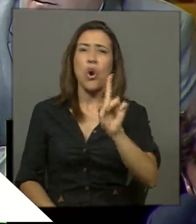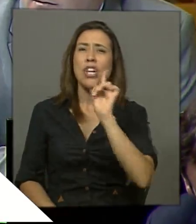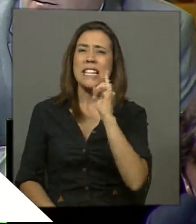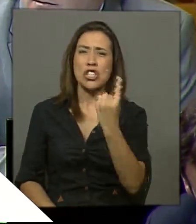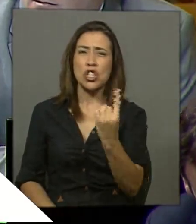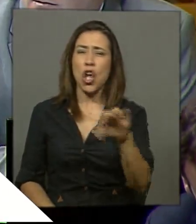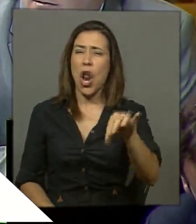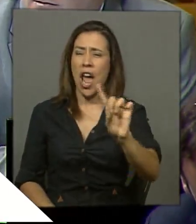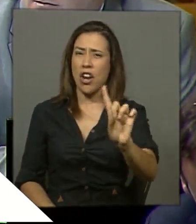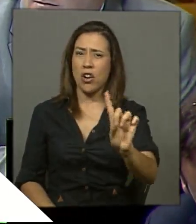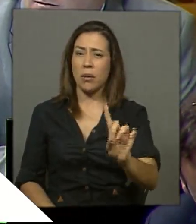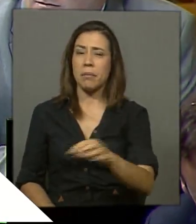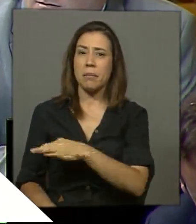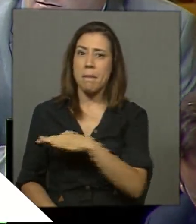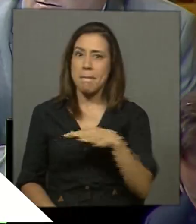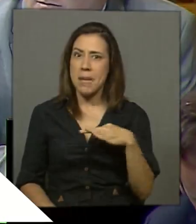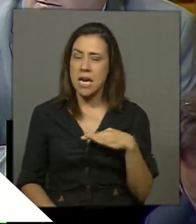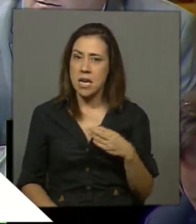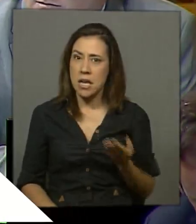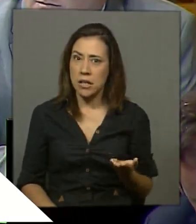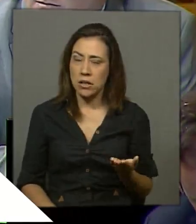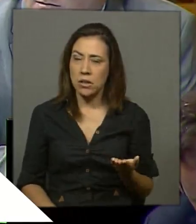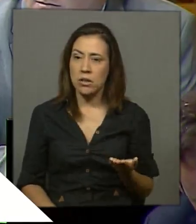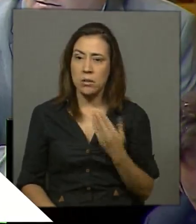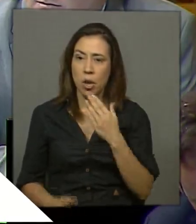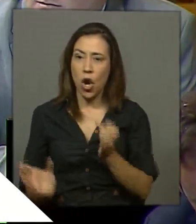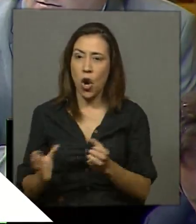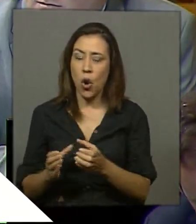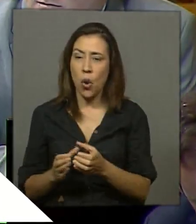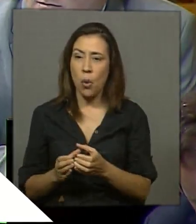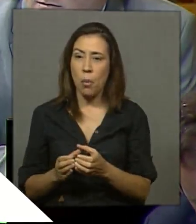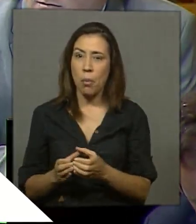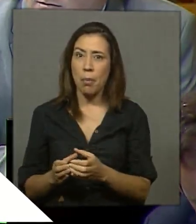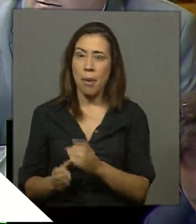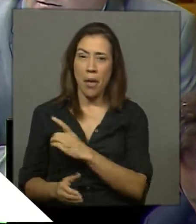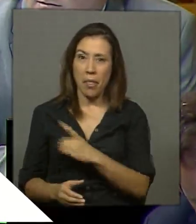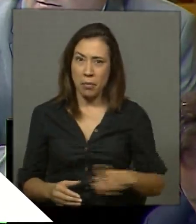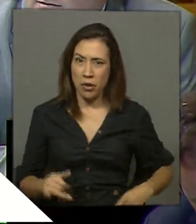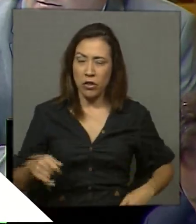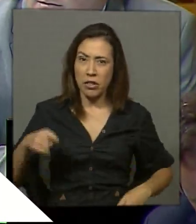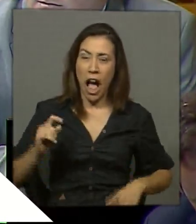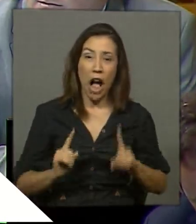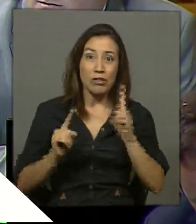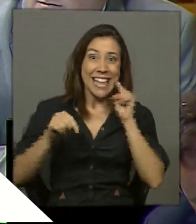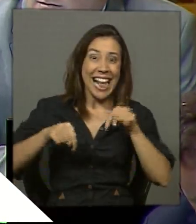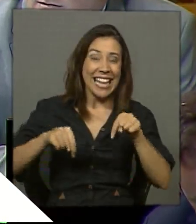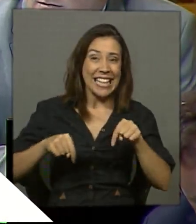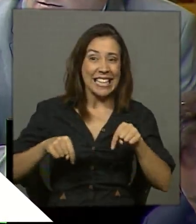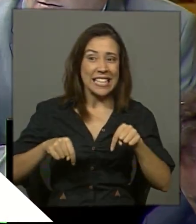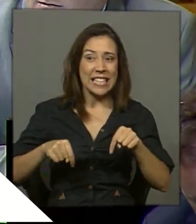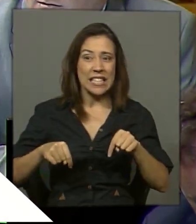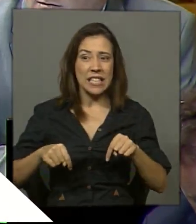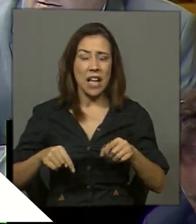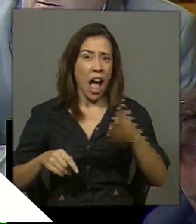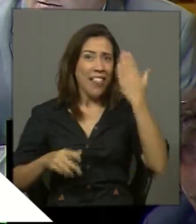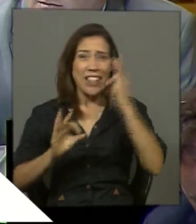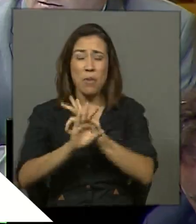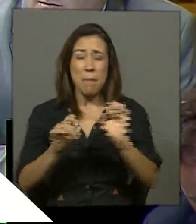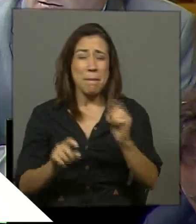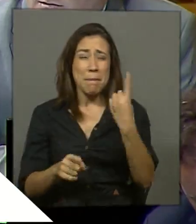sola ministro además un grupo de parlamentarios algunos aquí pres presentes en un acto sin